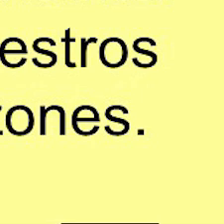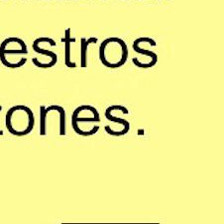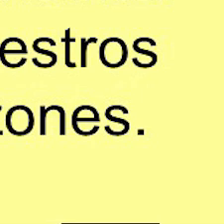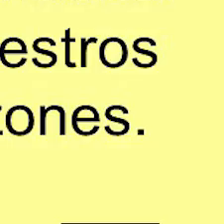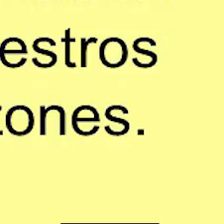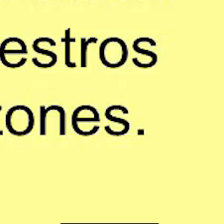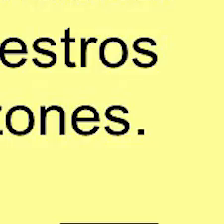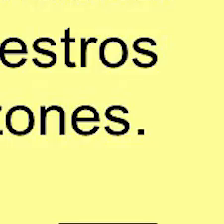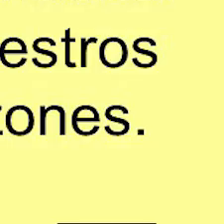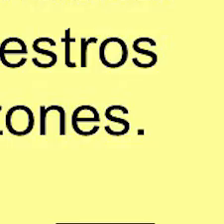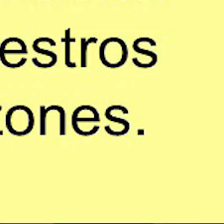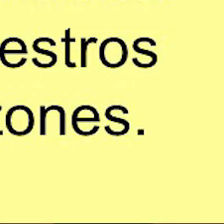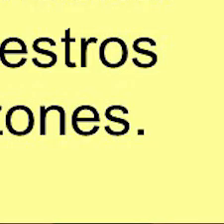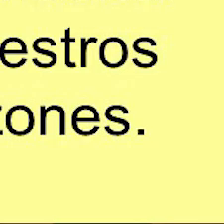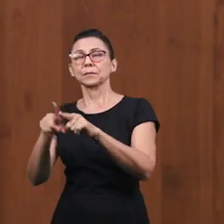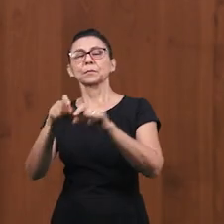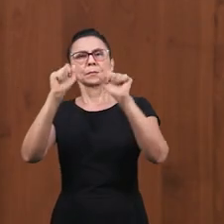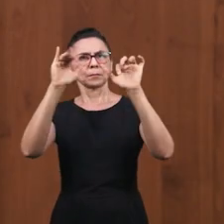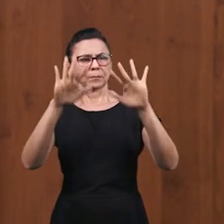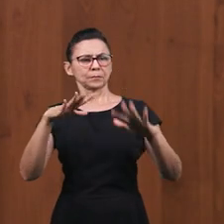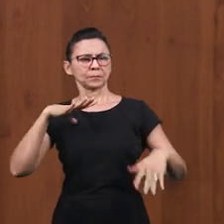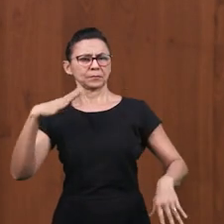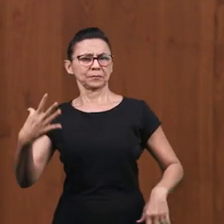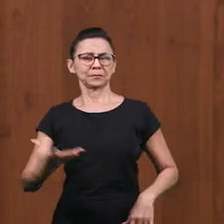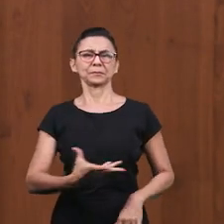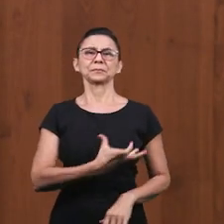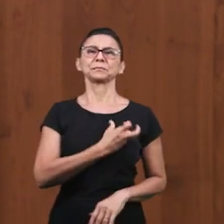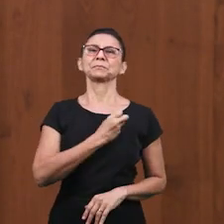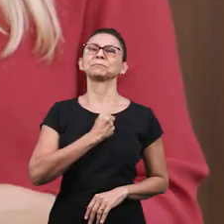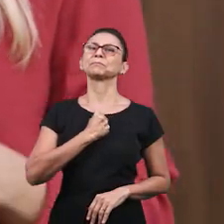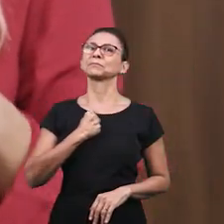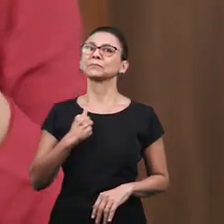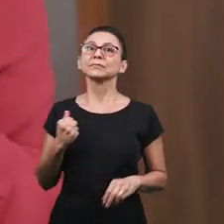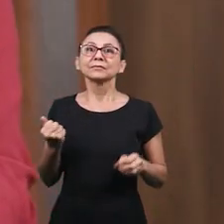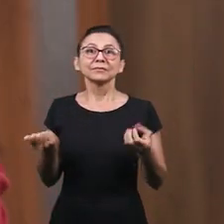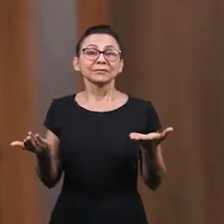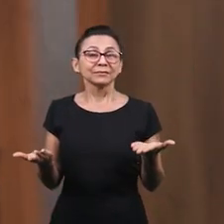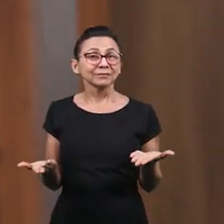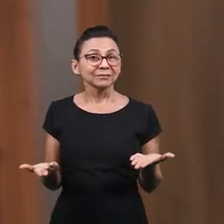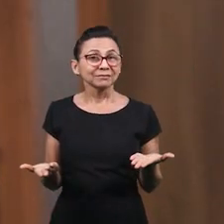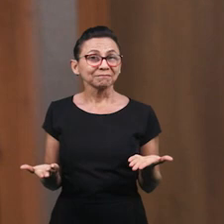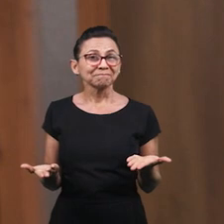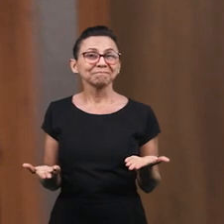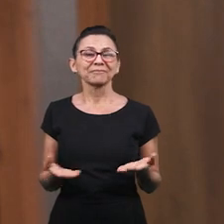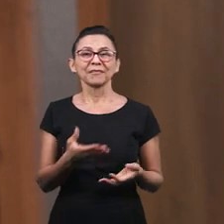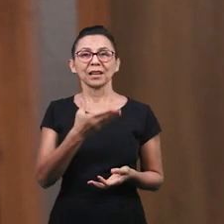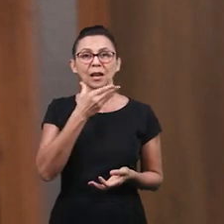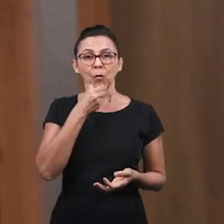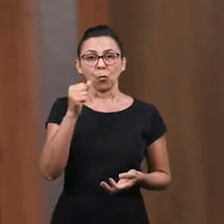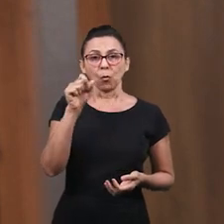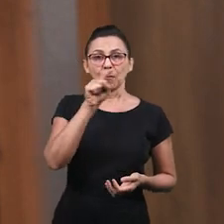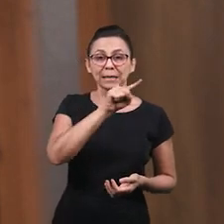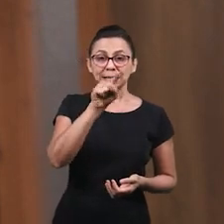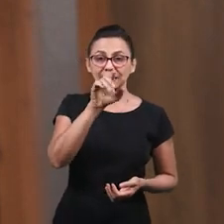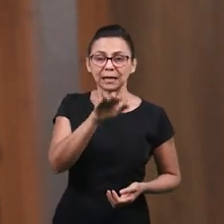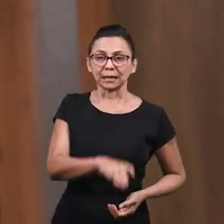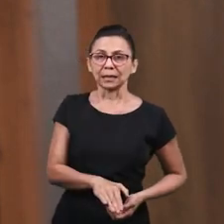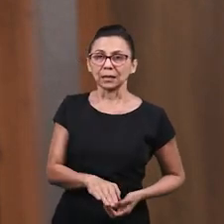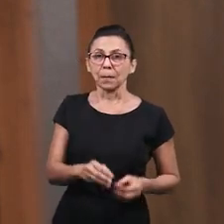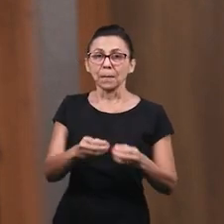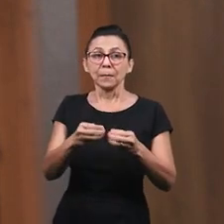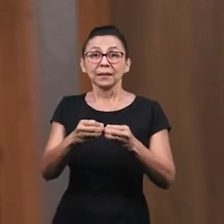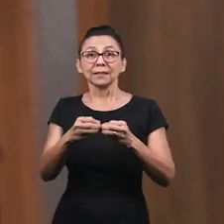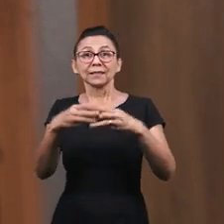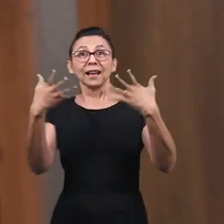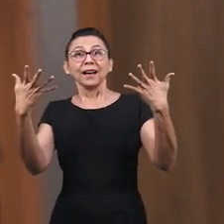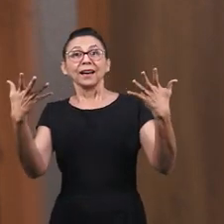corazón, y recibiremos la bendición de la salvación. El milagro que Jesús operó en la vida de Zaqueo